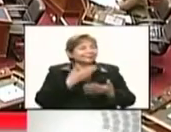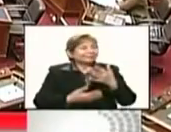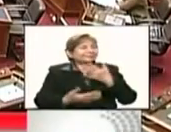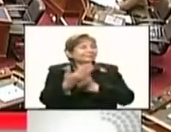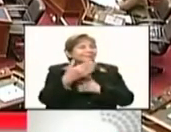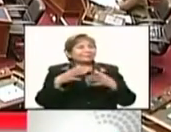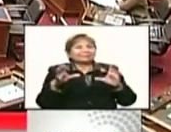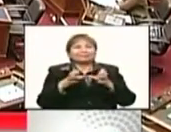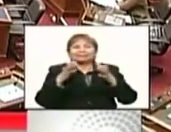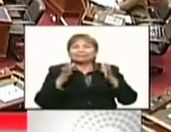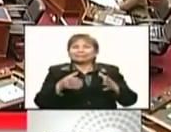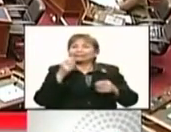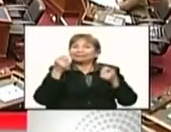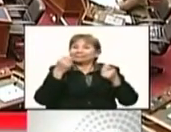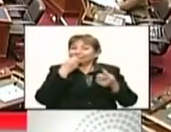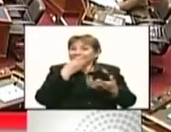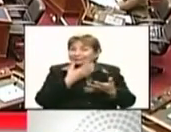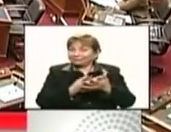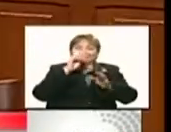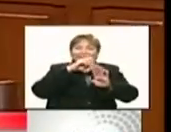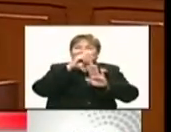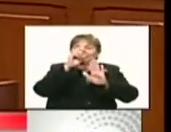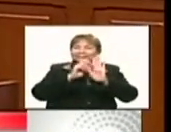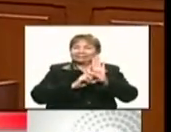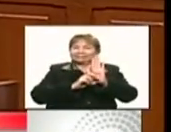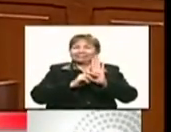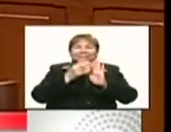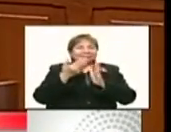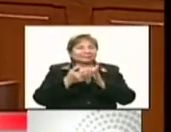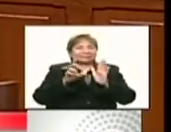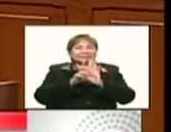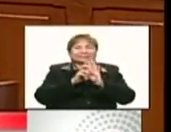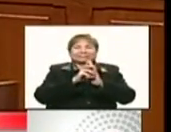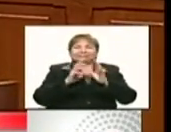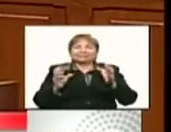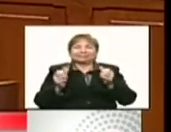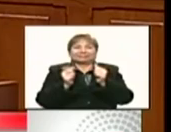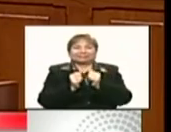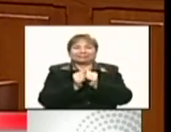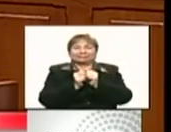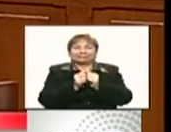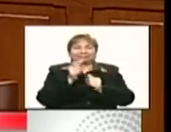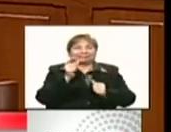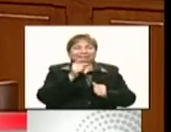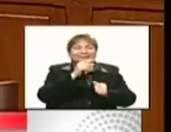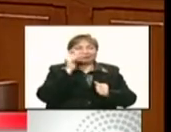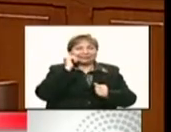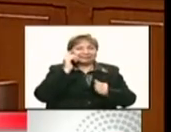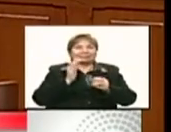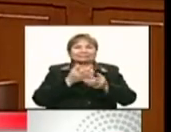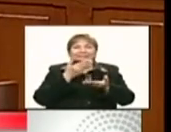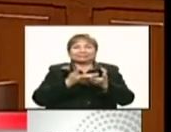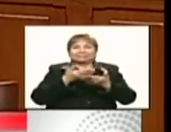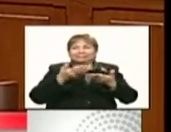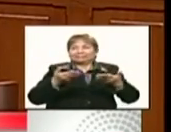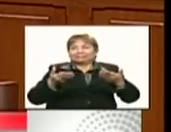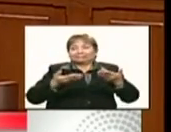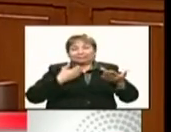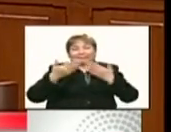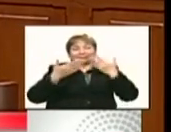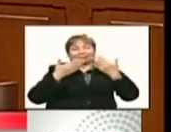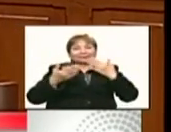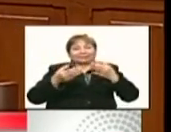difícil de lograr, y creo que además en este caso, para lo que es reforma constitucional, no